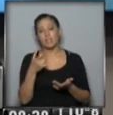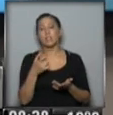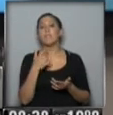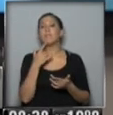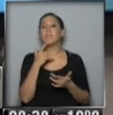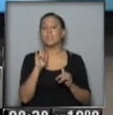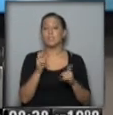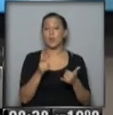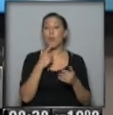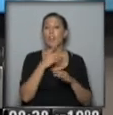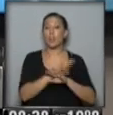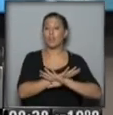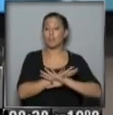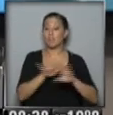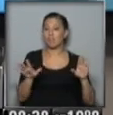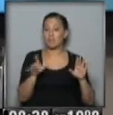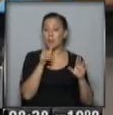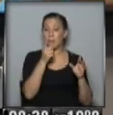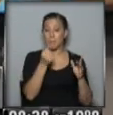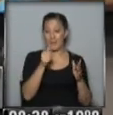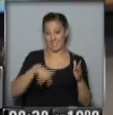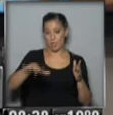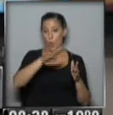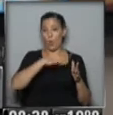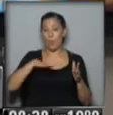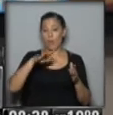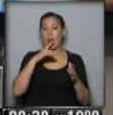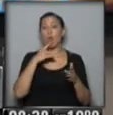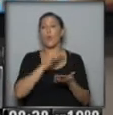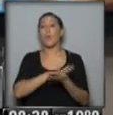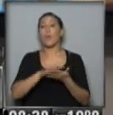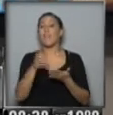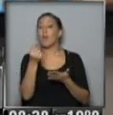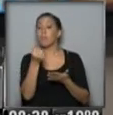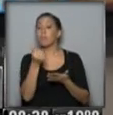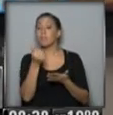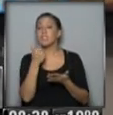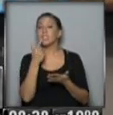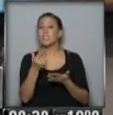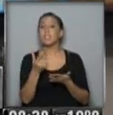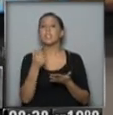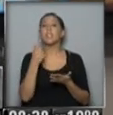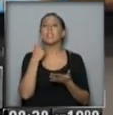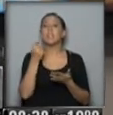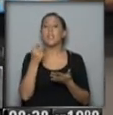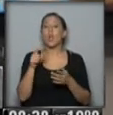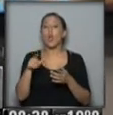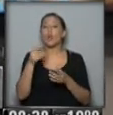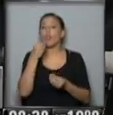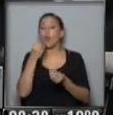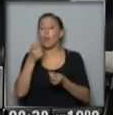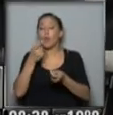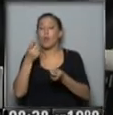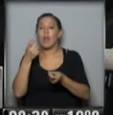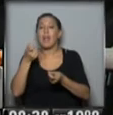el índice de precios del consumidor nacional urbano el nuevo índice va a reemplazar al actual índice precios al consumidor del gran buenos aires que